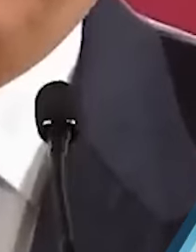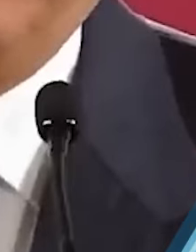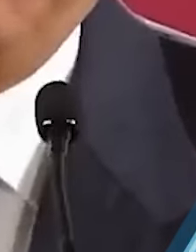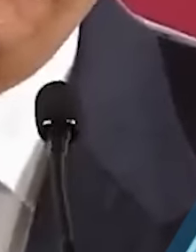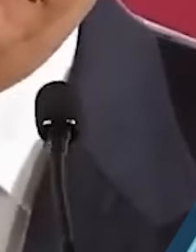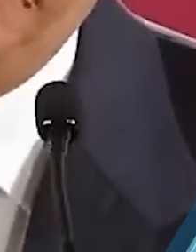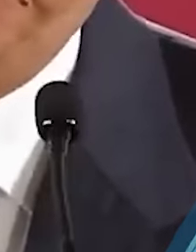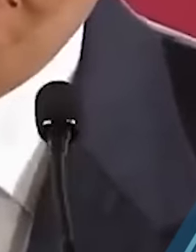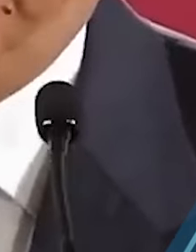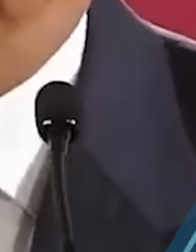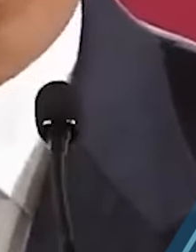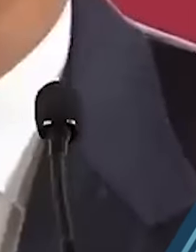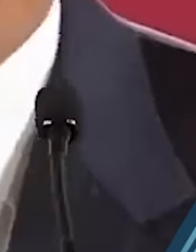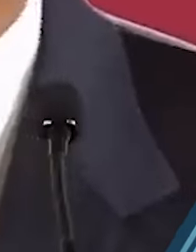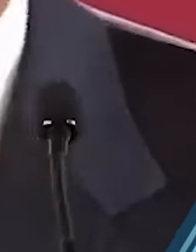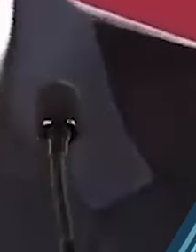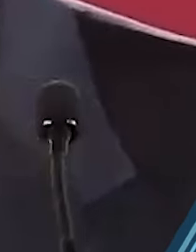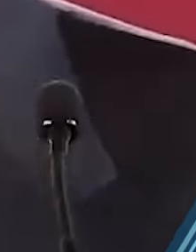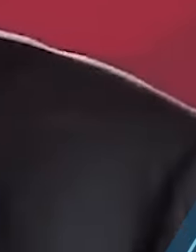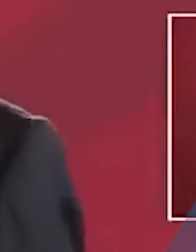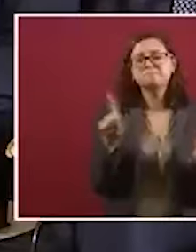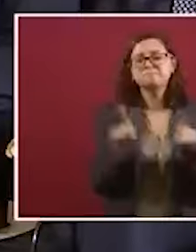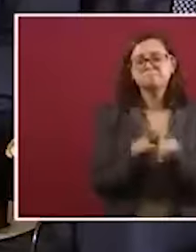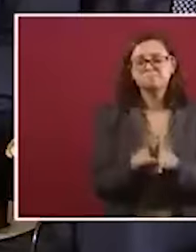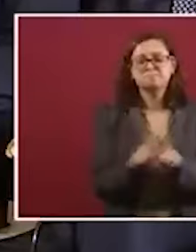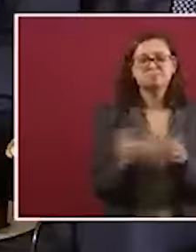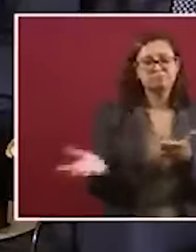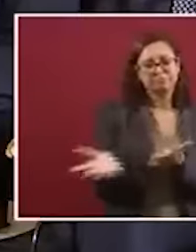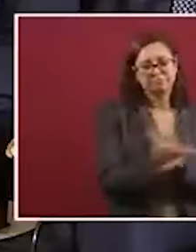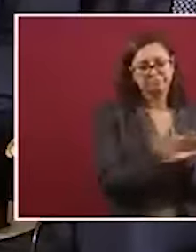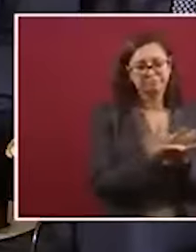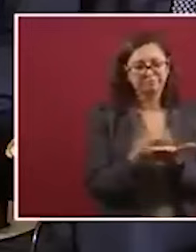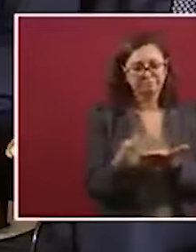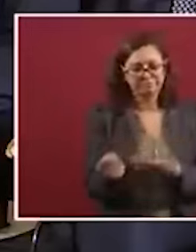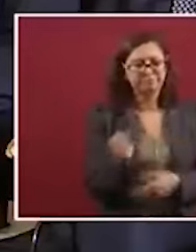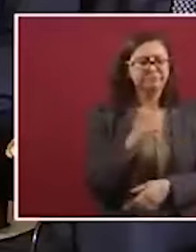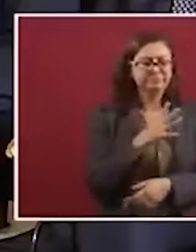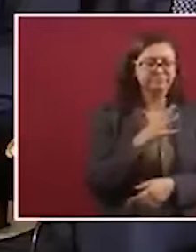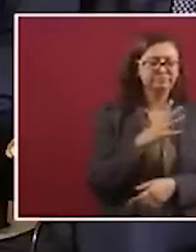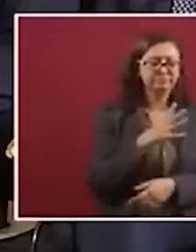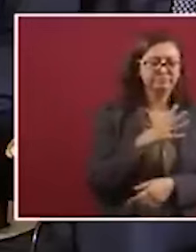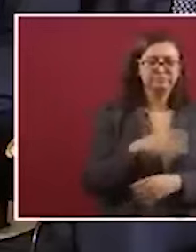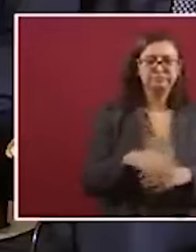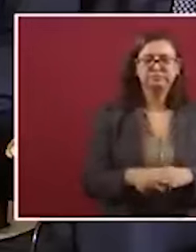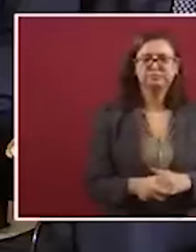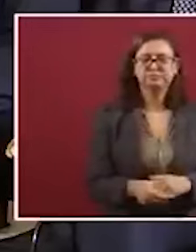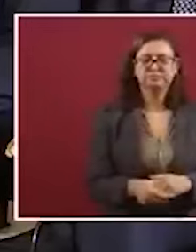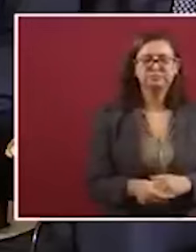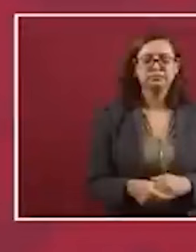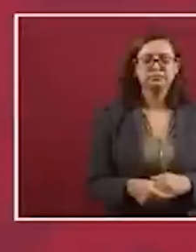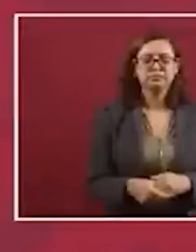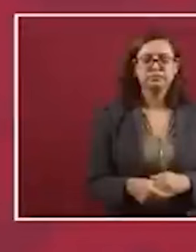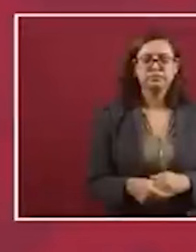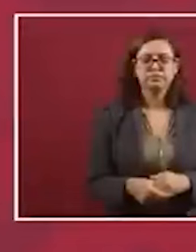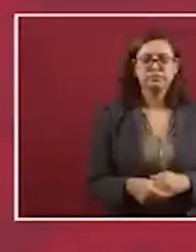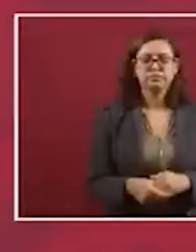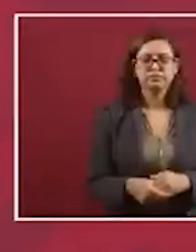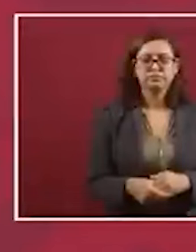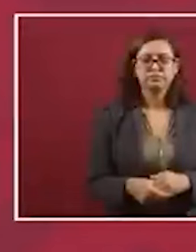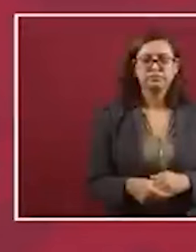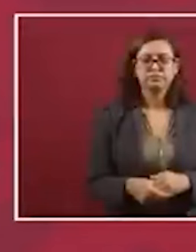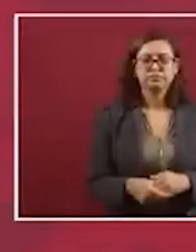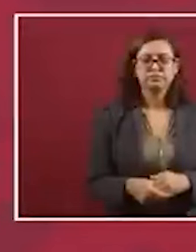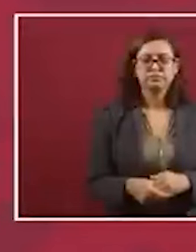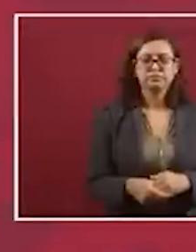México está destinado a transformarse en la siguiente década y crecer a tasas de 5% cada año, estimó Carlos Slim Elú, presidente de la Fundación